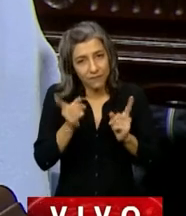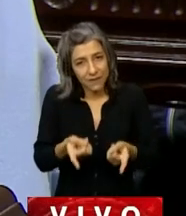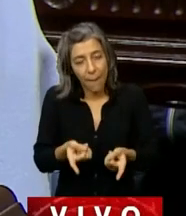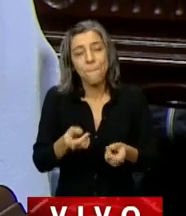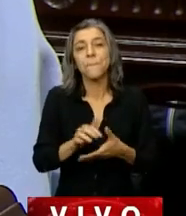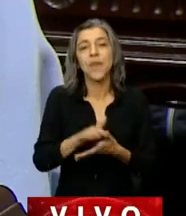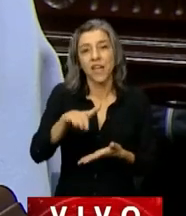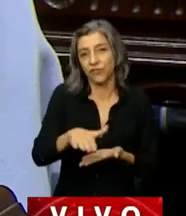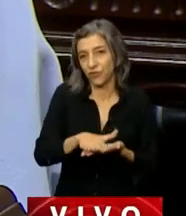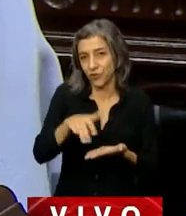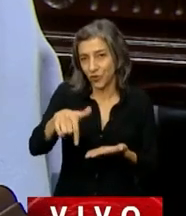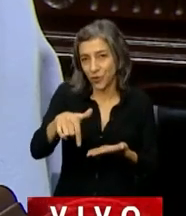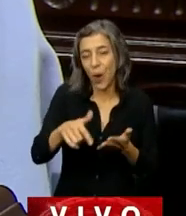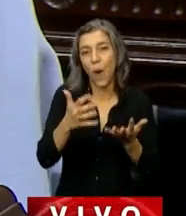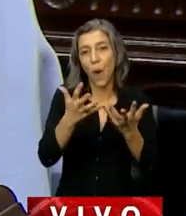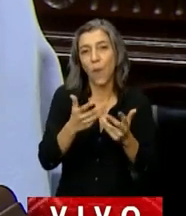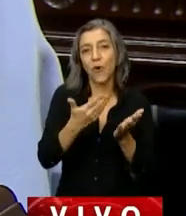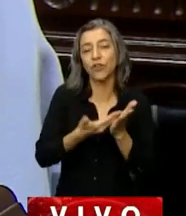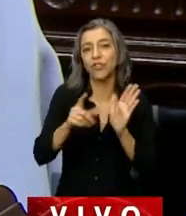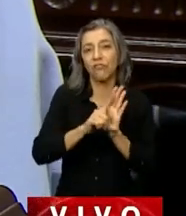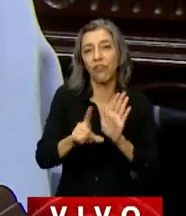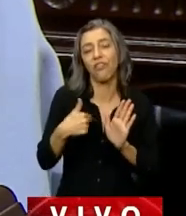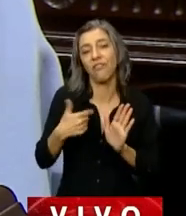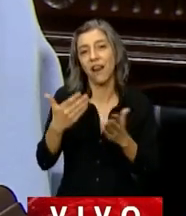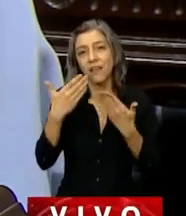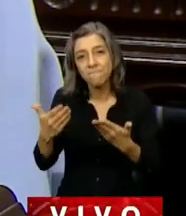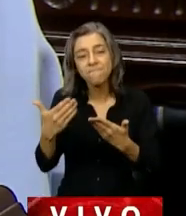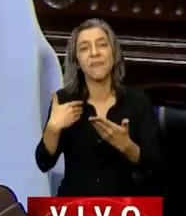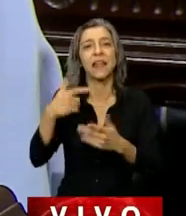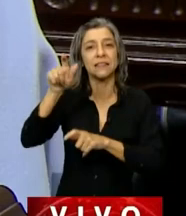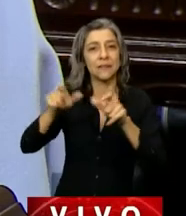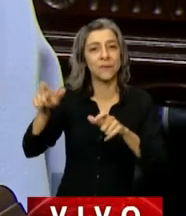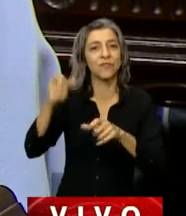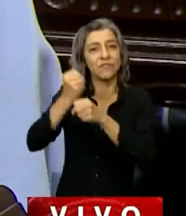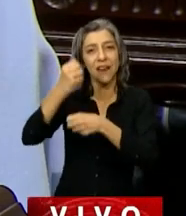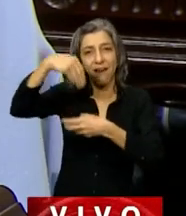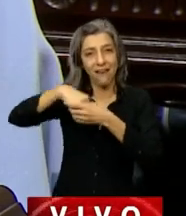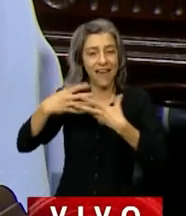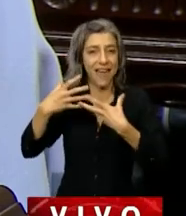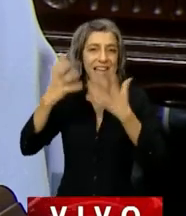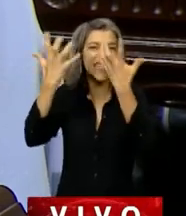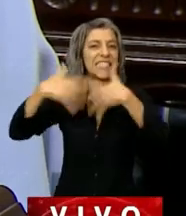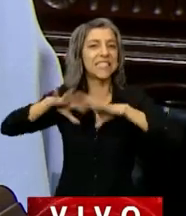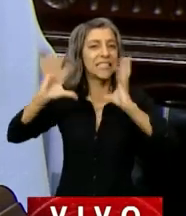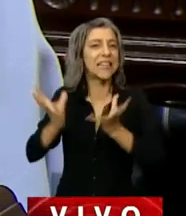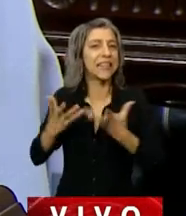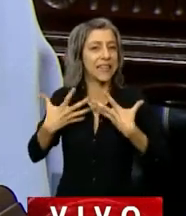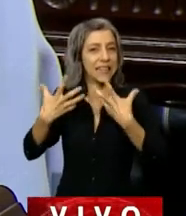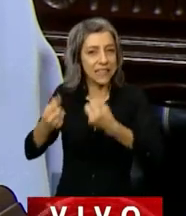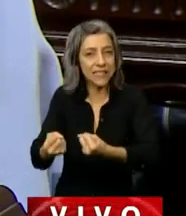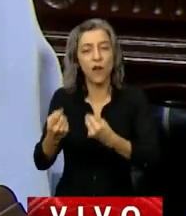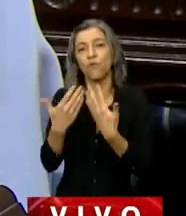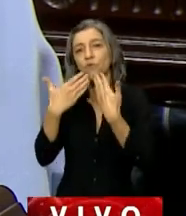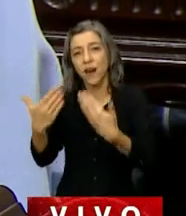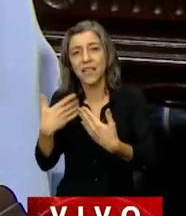debate de esta ley a todos los trabajadores y trabajadoras de la salud que cuidan, que curan, que acompañan